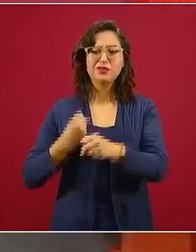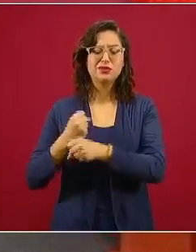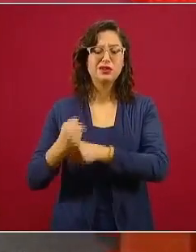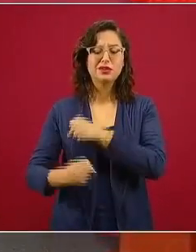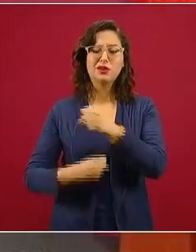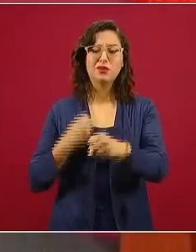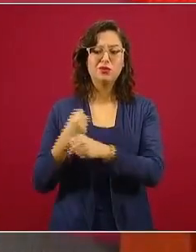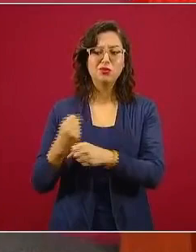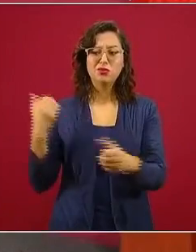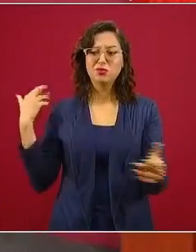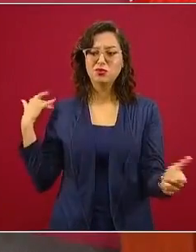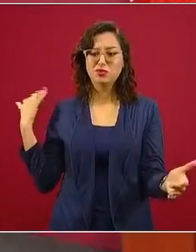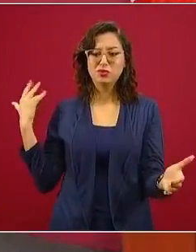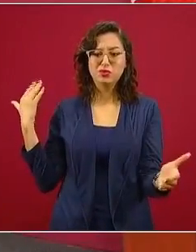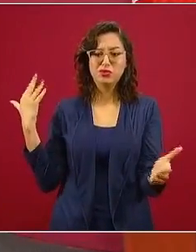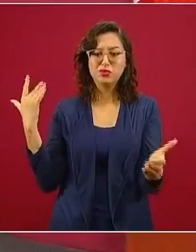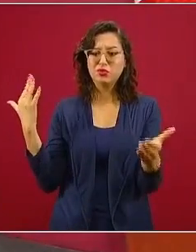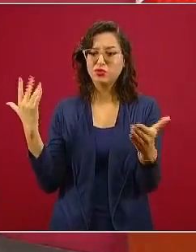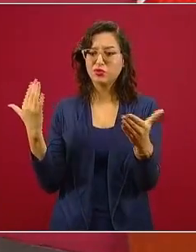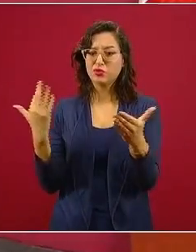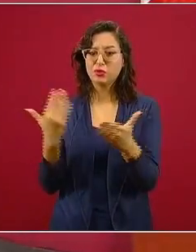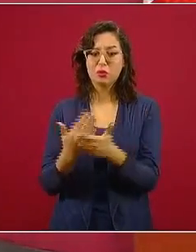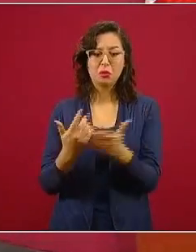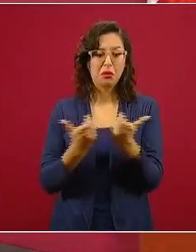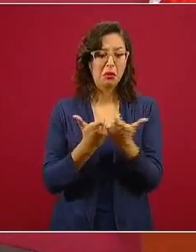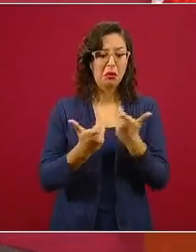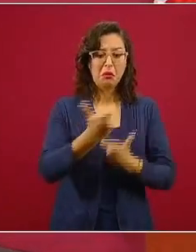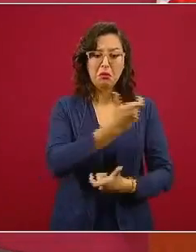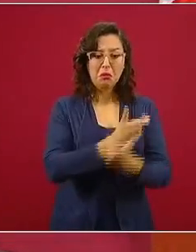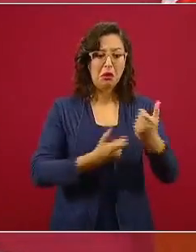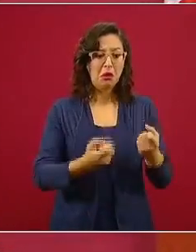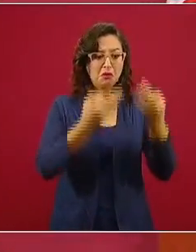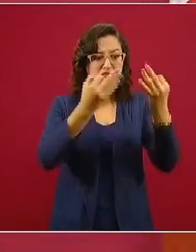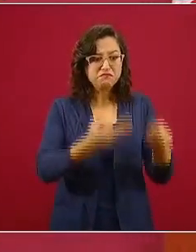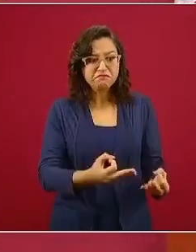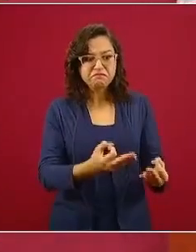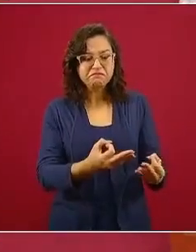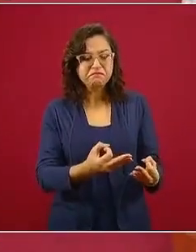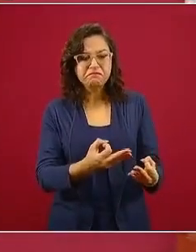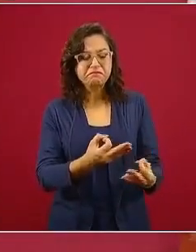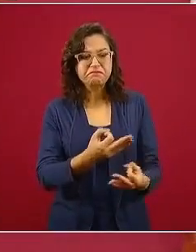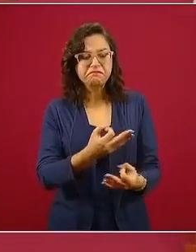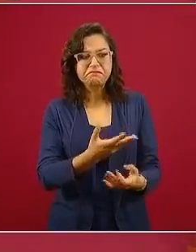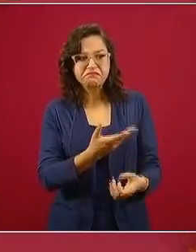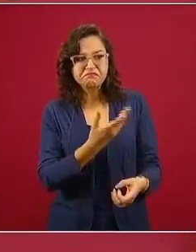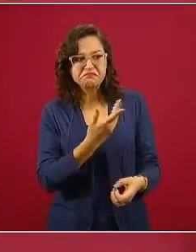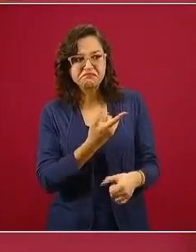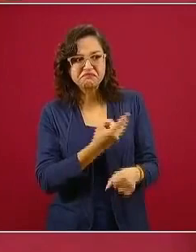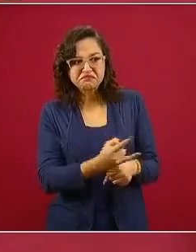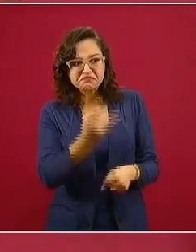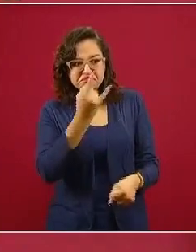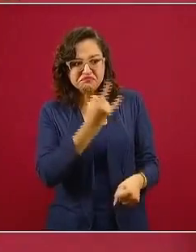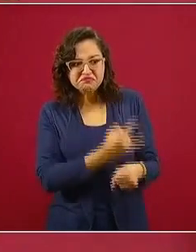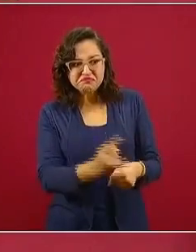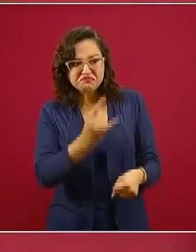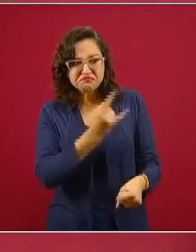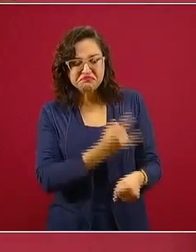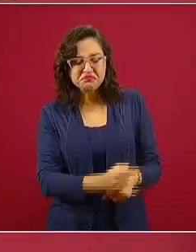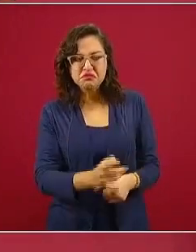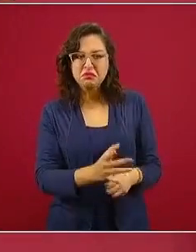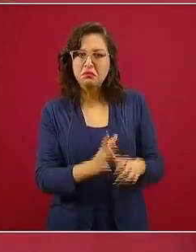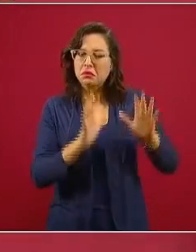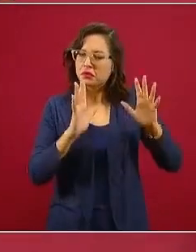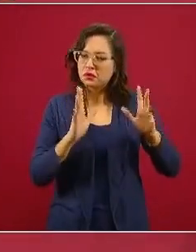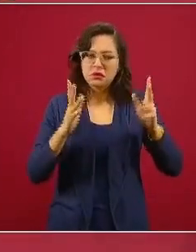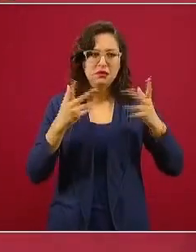ha pasado la llamada economía formal, pues fue creciendo la economía informal.